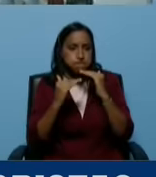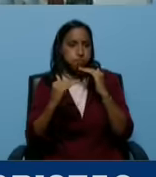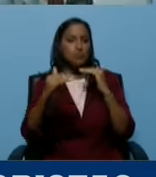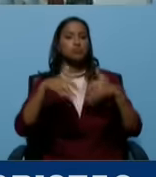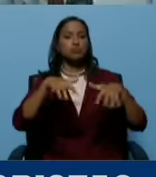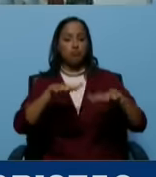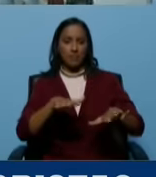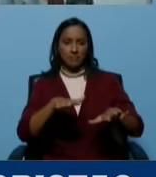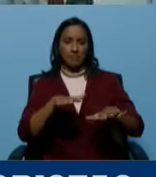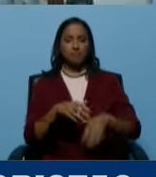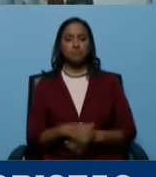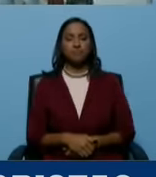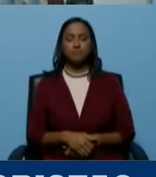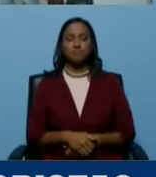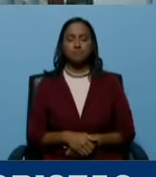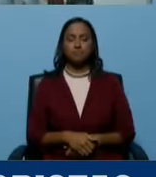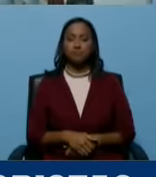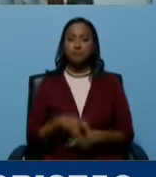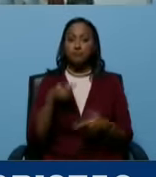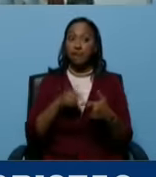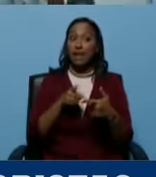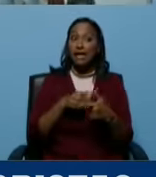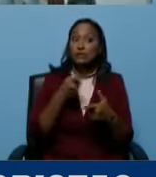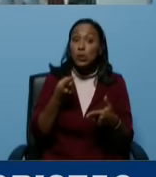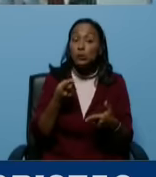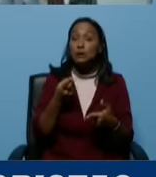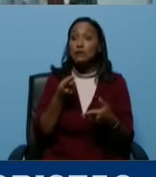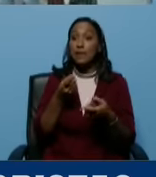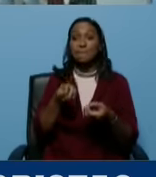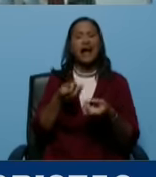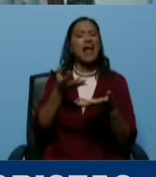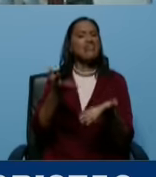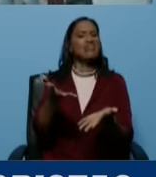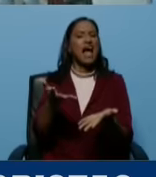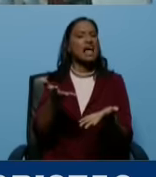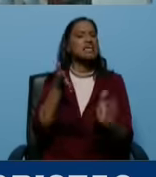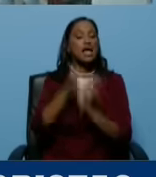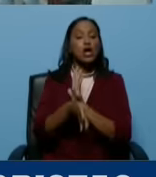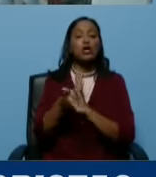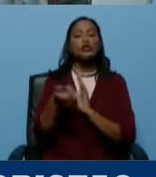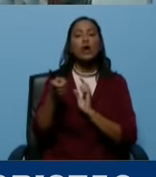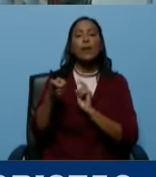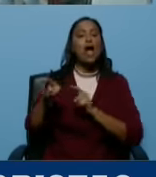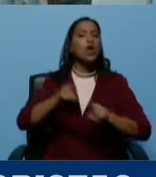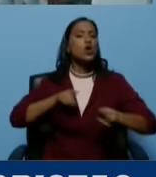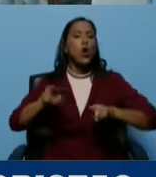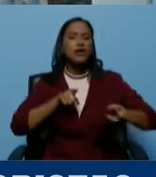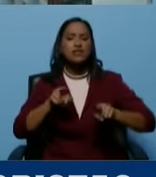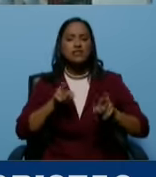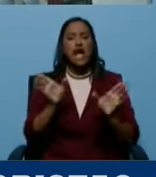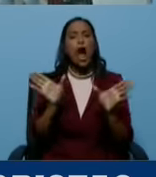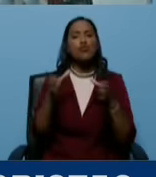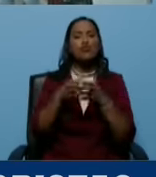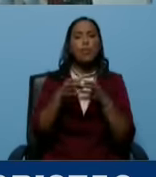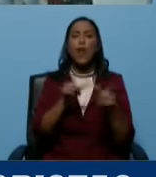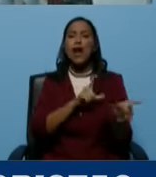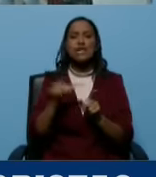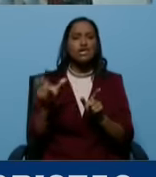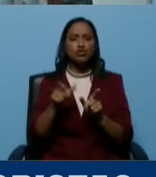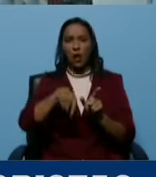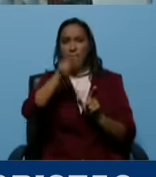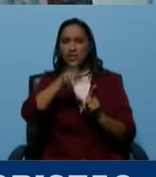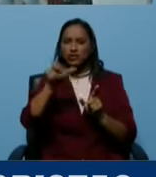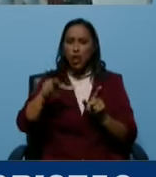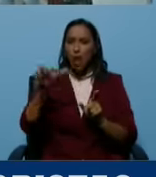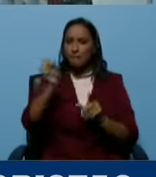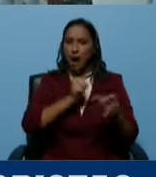Caro para dar al mismo tiempo logística a los grupos violentos que él ya estaba